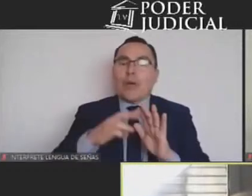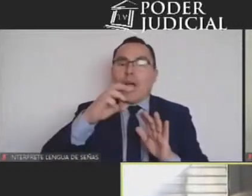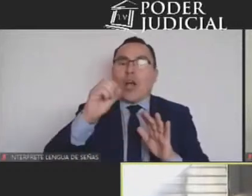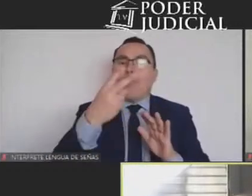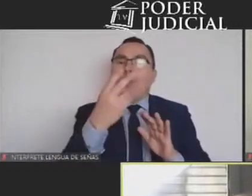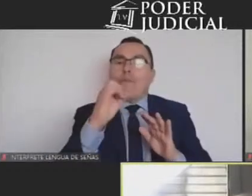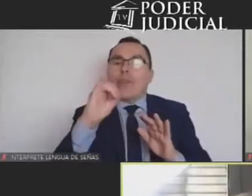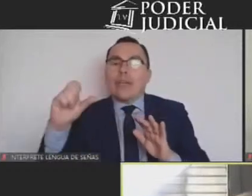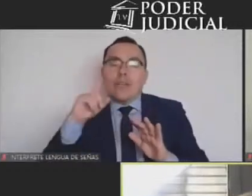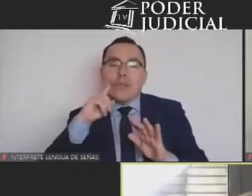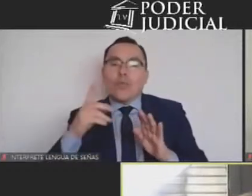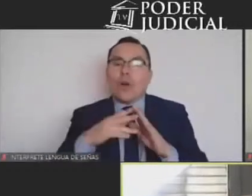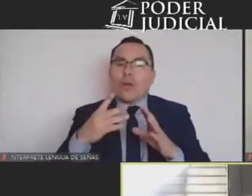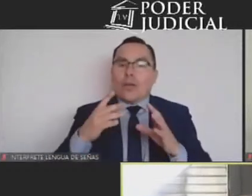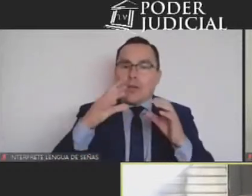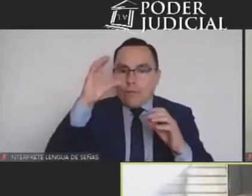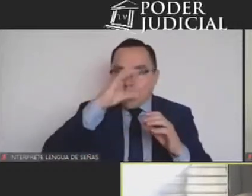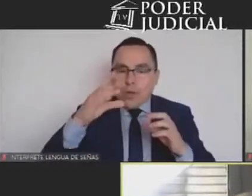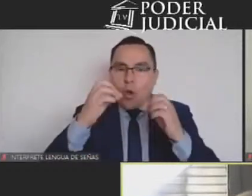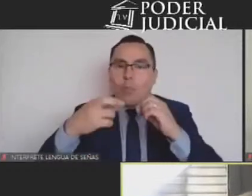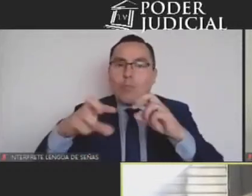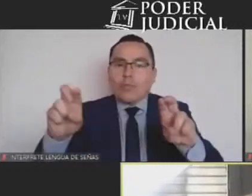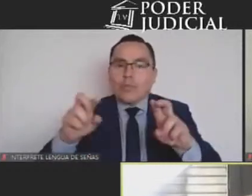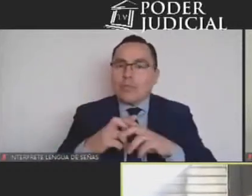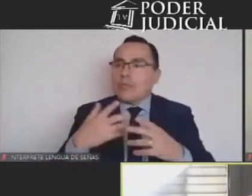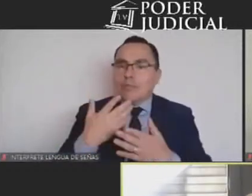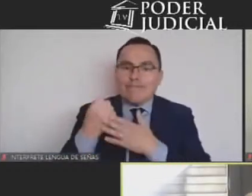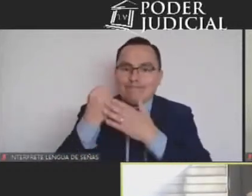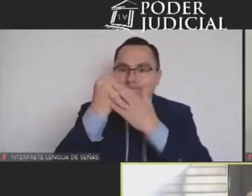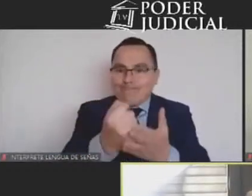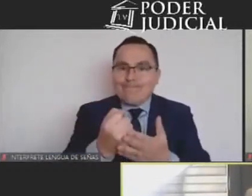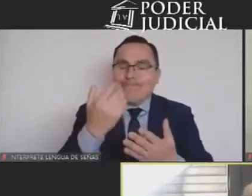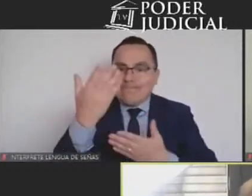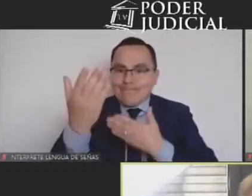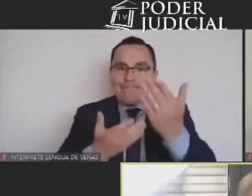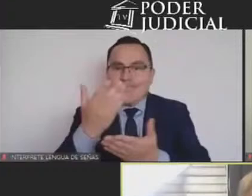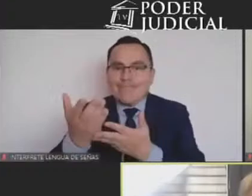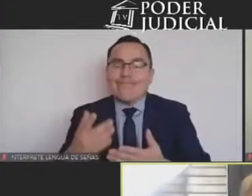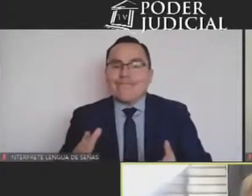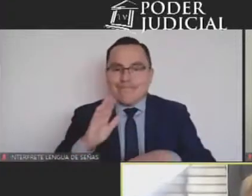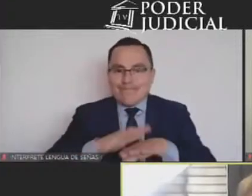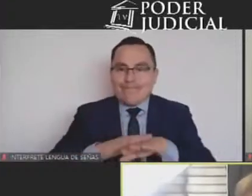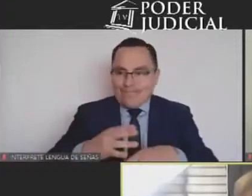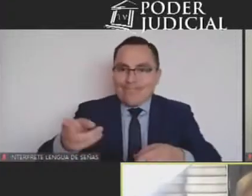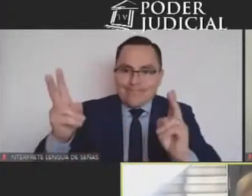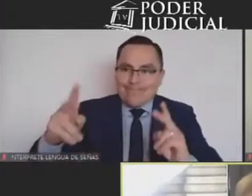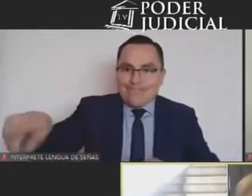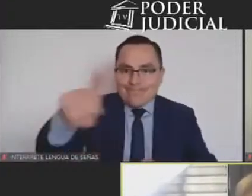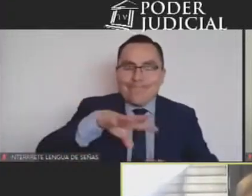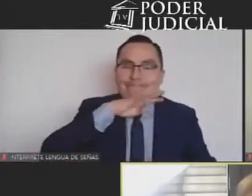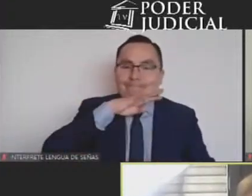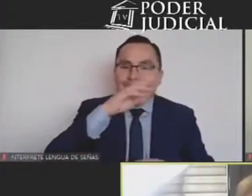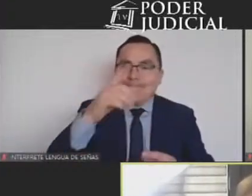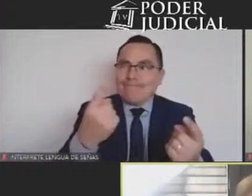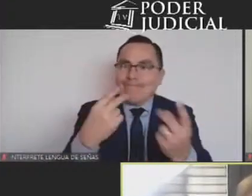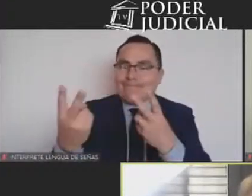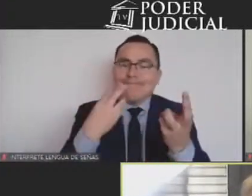buscando oportunidades para mejorar la calidad del servicio prestado a los usuarios y usuarias del sistema.